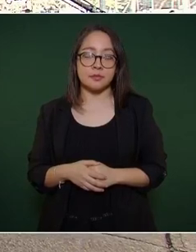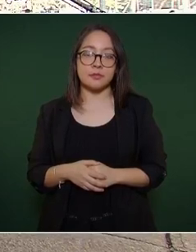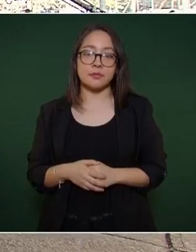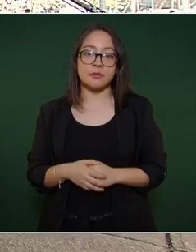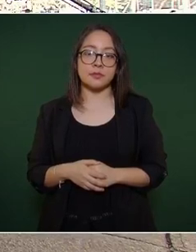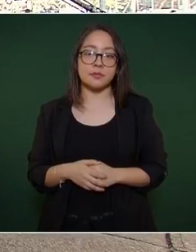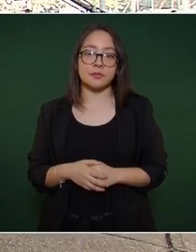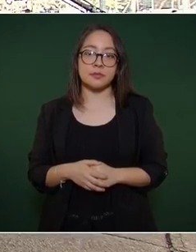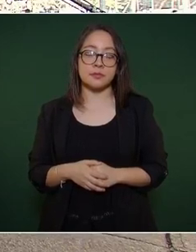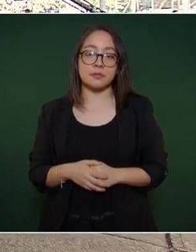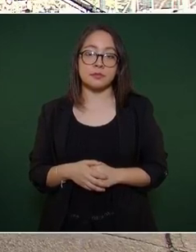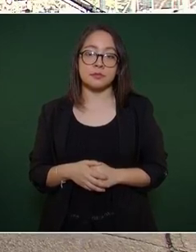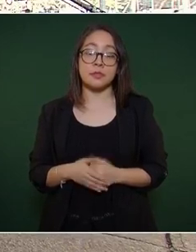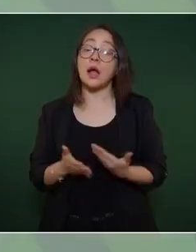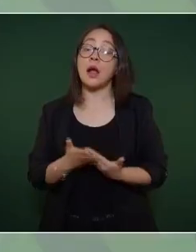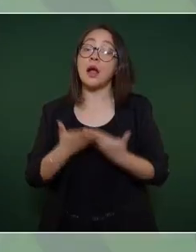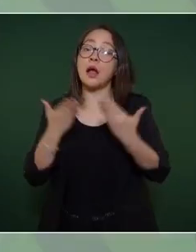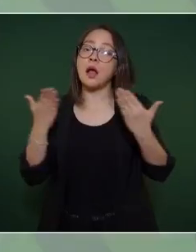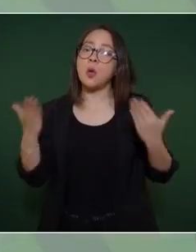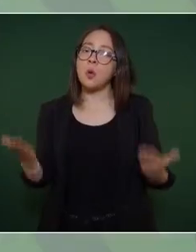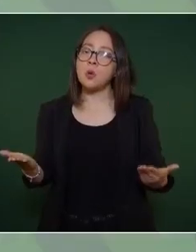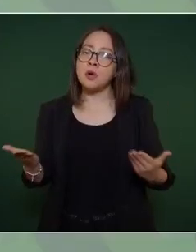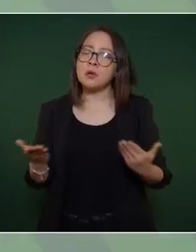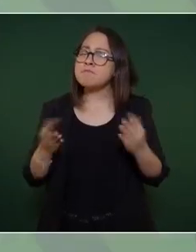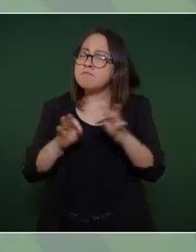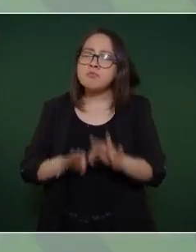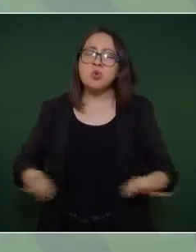exaltando la honestidad.